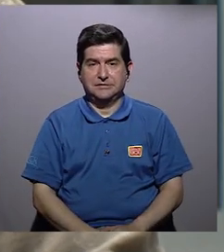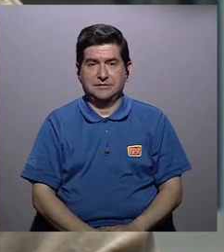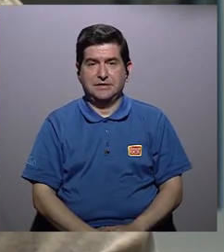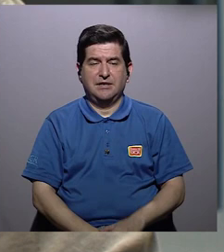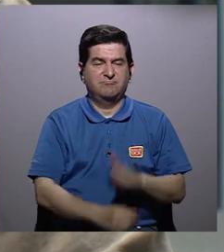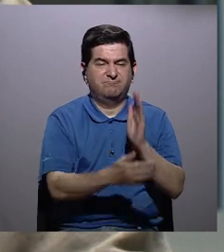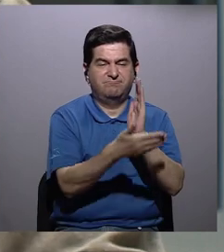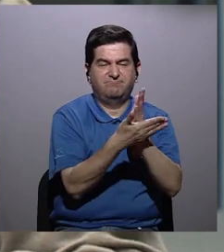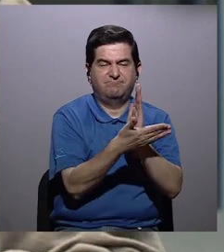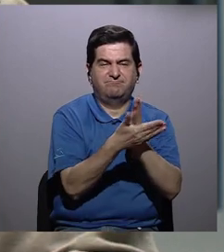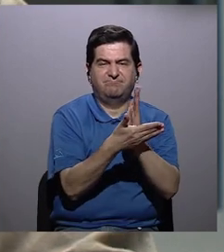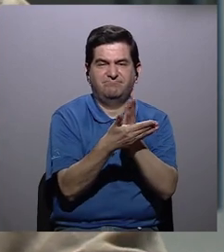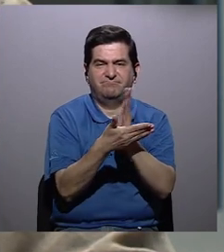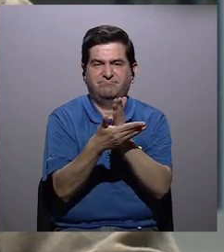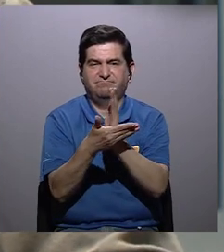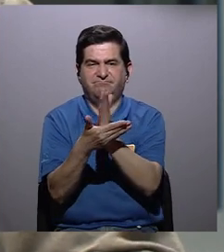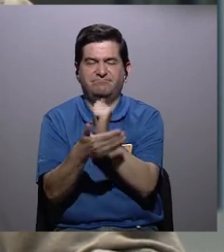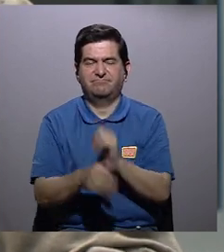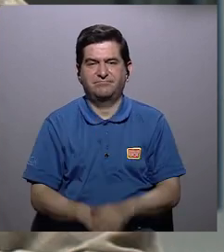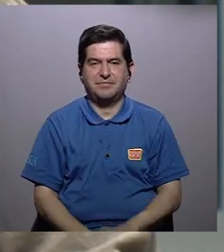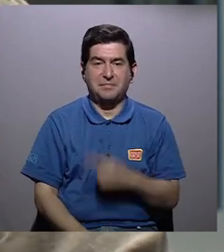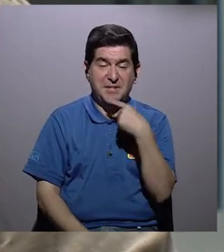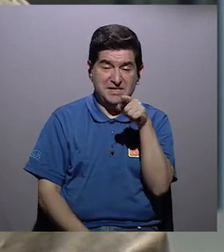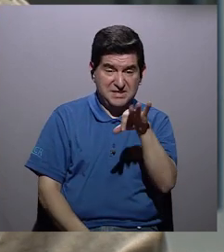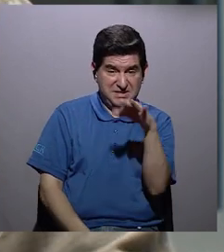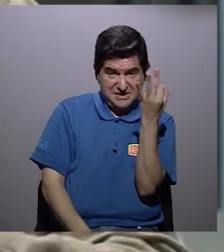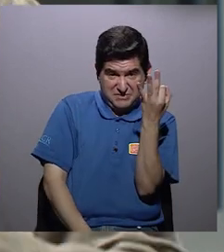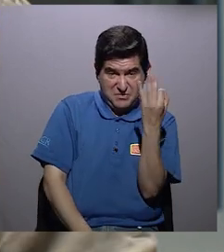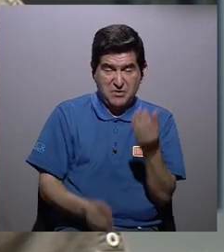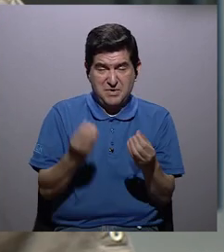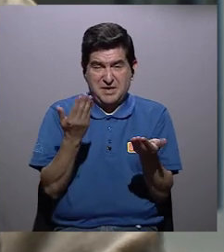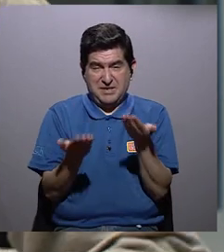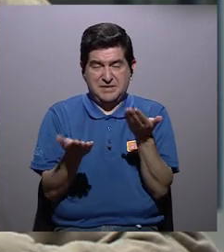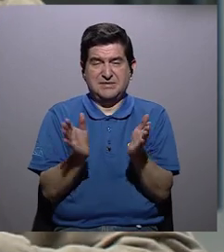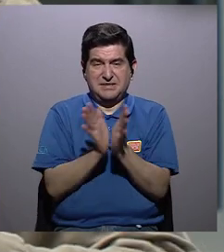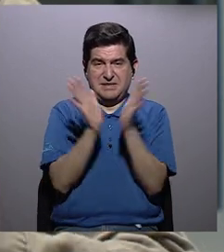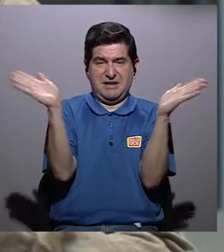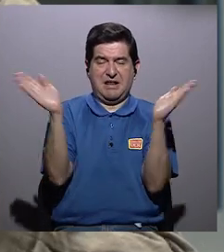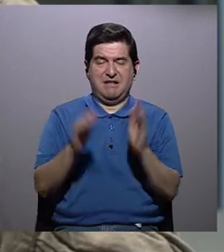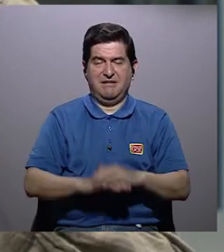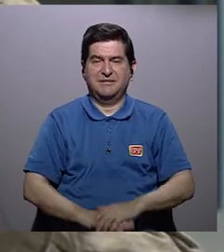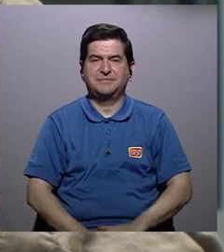a molestar, para ponerlo de una manera más general.